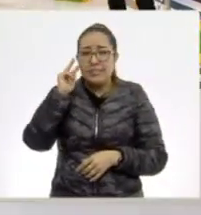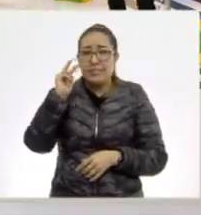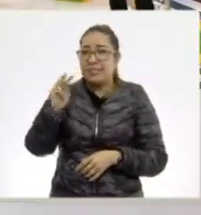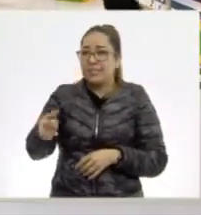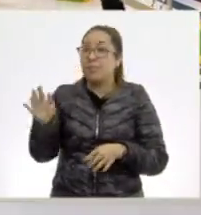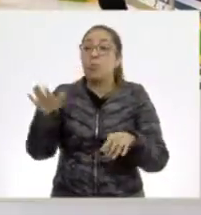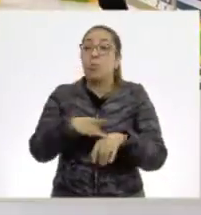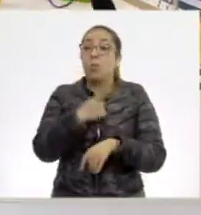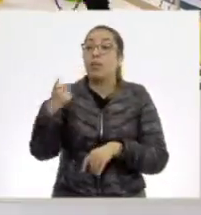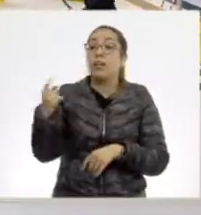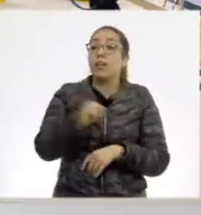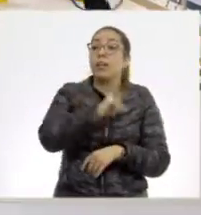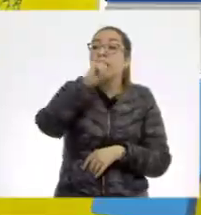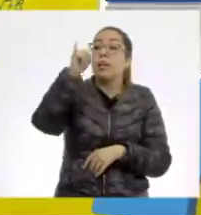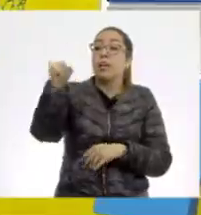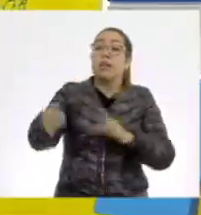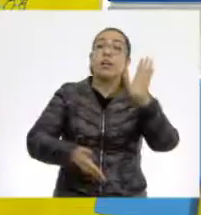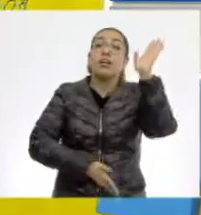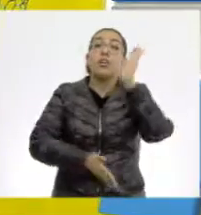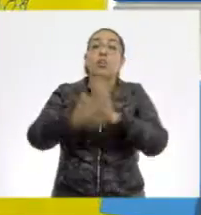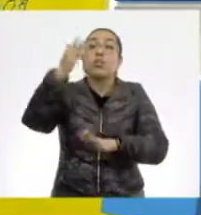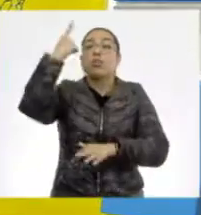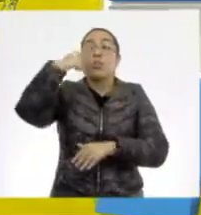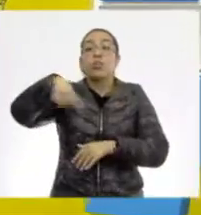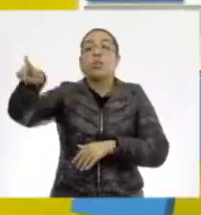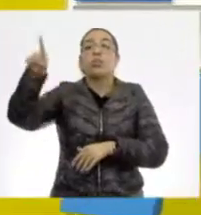Ya no se ven, que se fueron a quedar hasta la